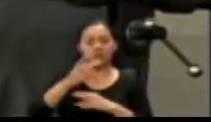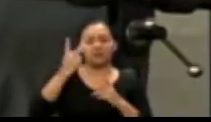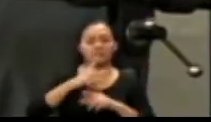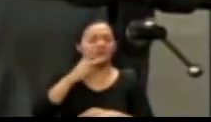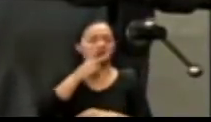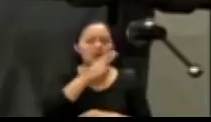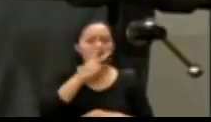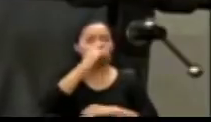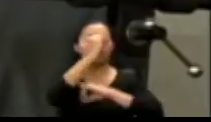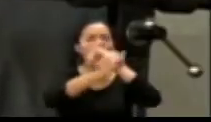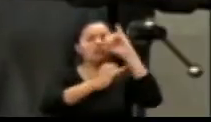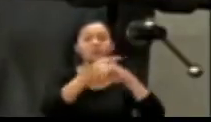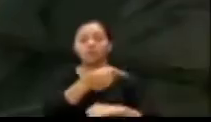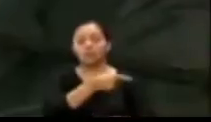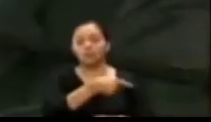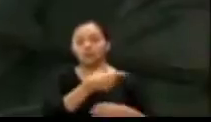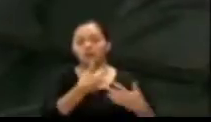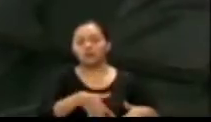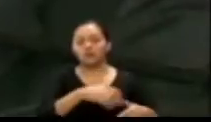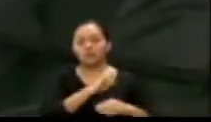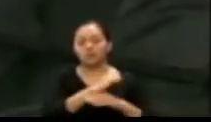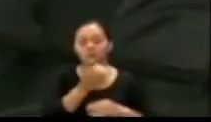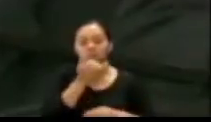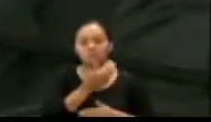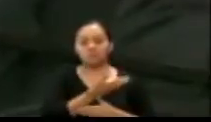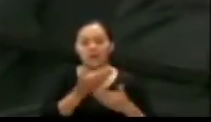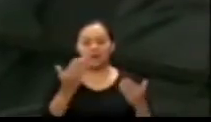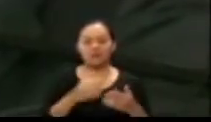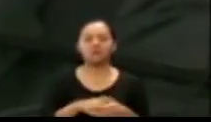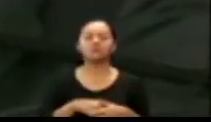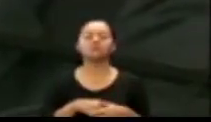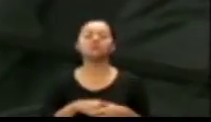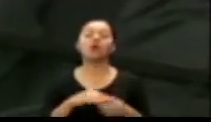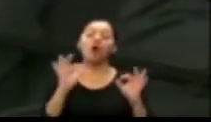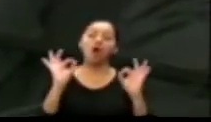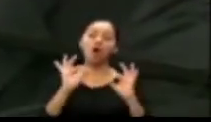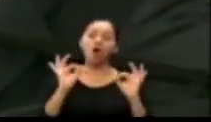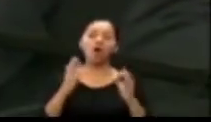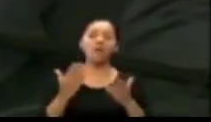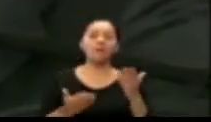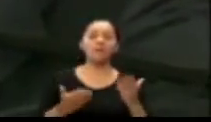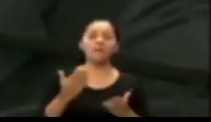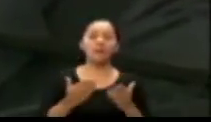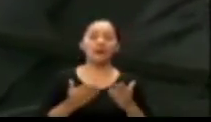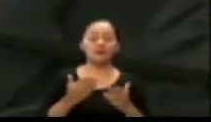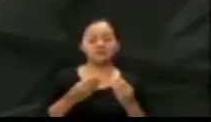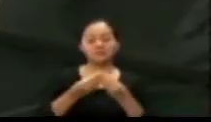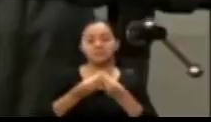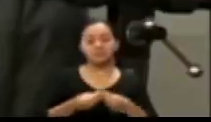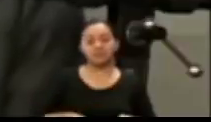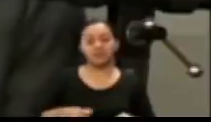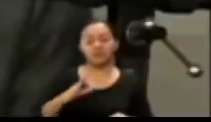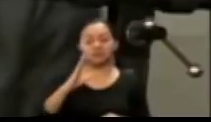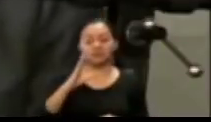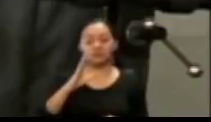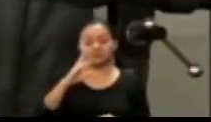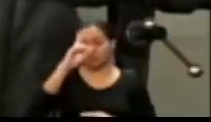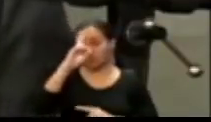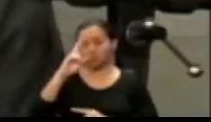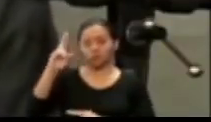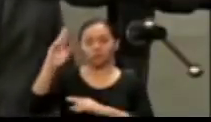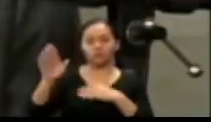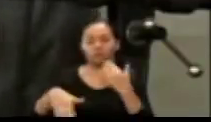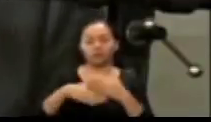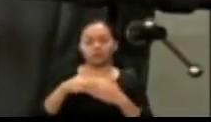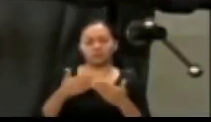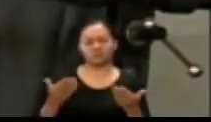al exterior, porque obviamente... Modelos parecidos de una derecha que no quiere... perder esos privilegios, sí, que siempre tuvo, ¿no? Ojalá fuera solo